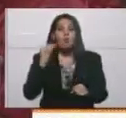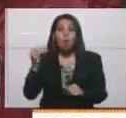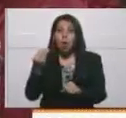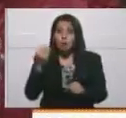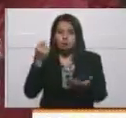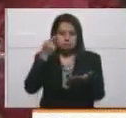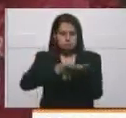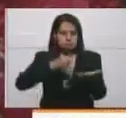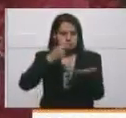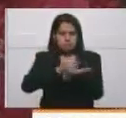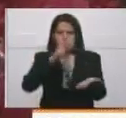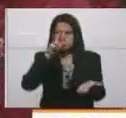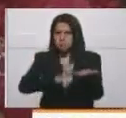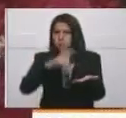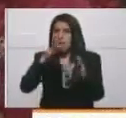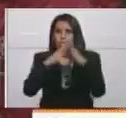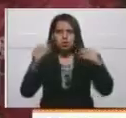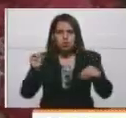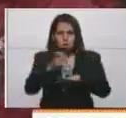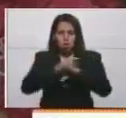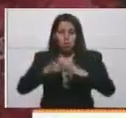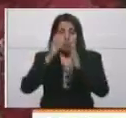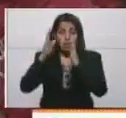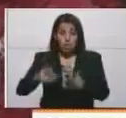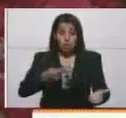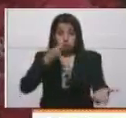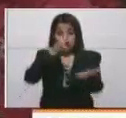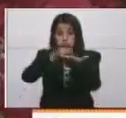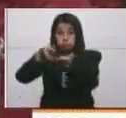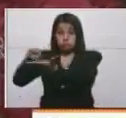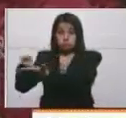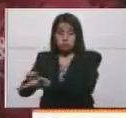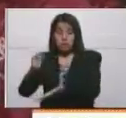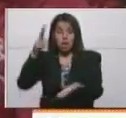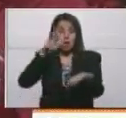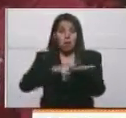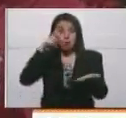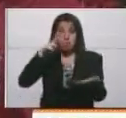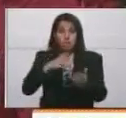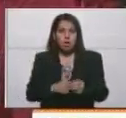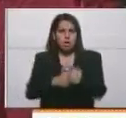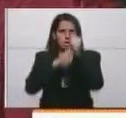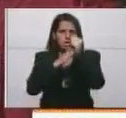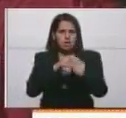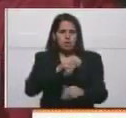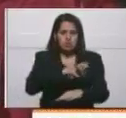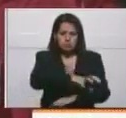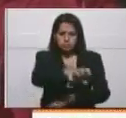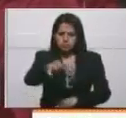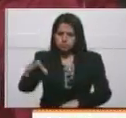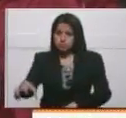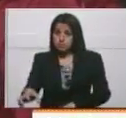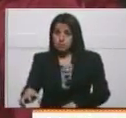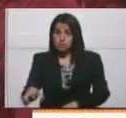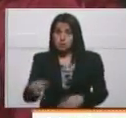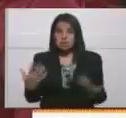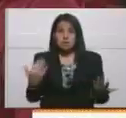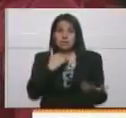gobernadores, a todas las gobernadoras y a todos los líderes y lideresas de las regiones. Bueno,